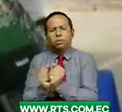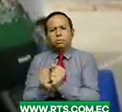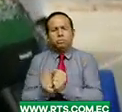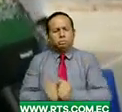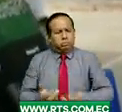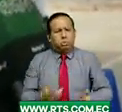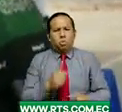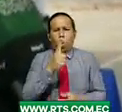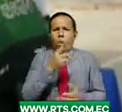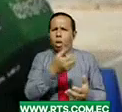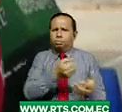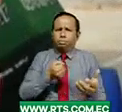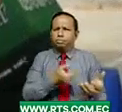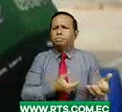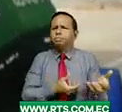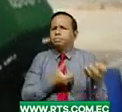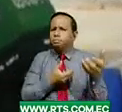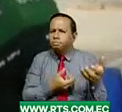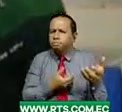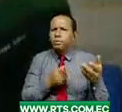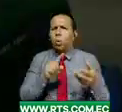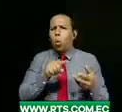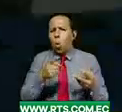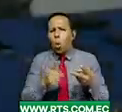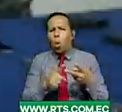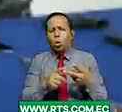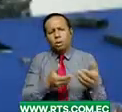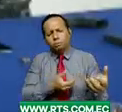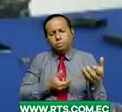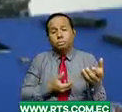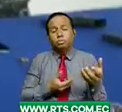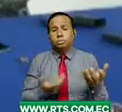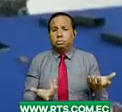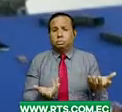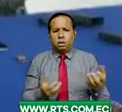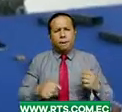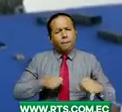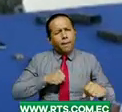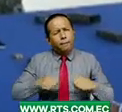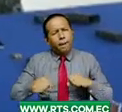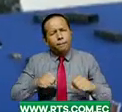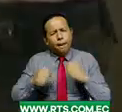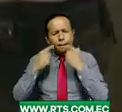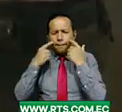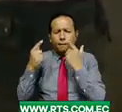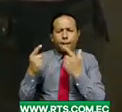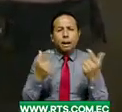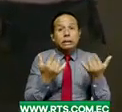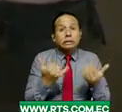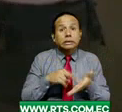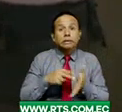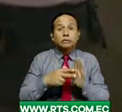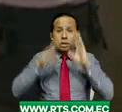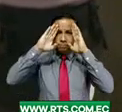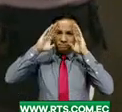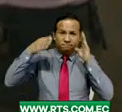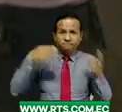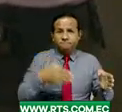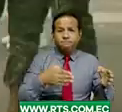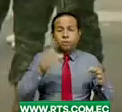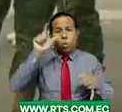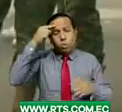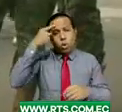de largo alcance, un fusil de combate. Acciones que se llevan a cabo bajo el estado de excepción decretado por el gobierno